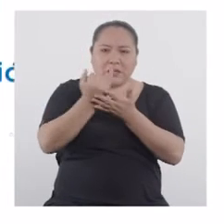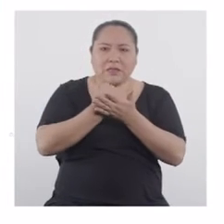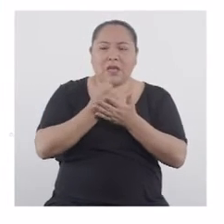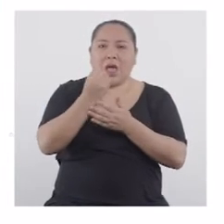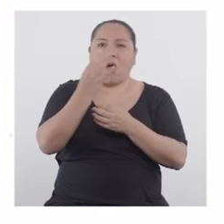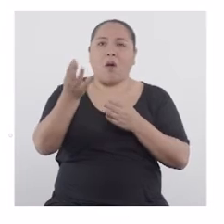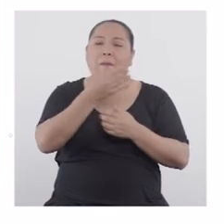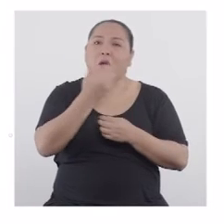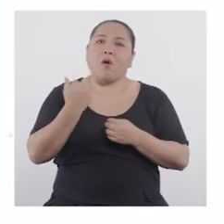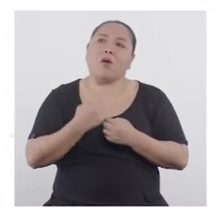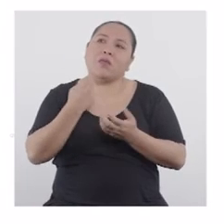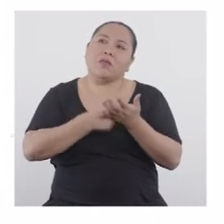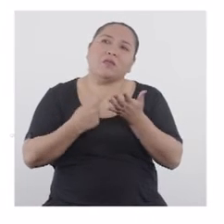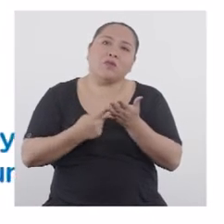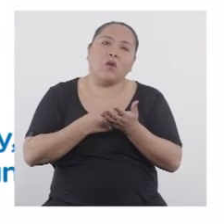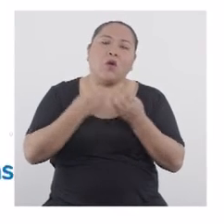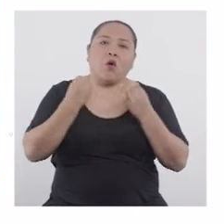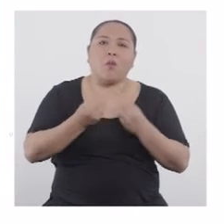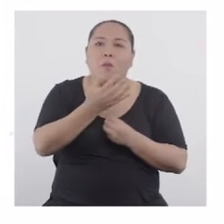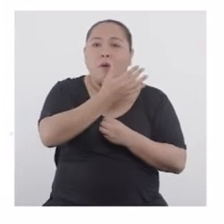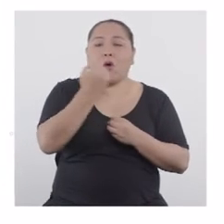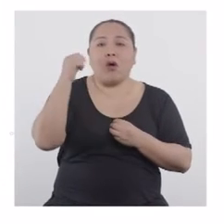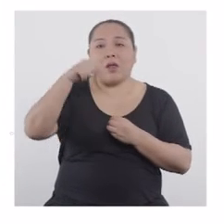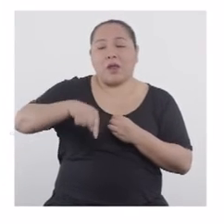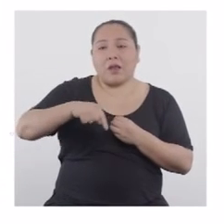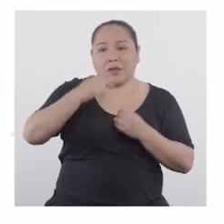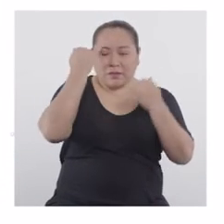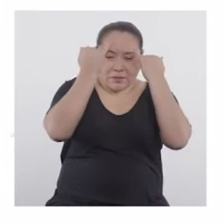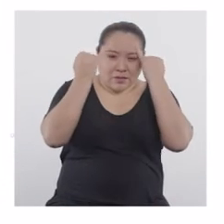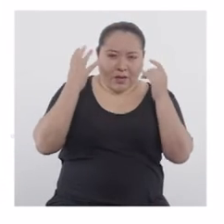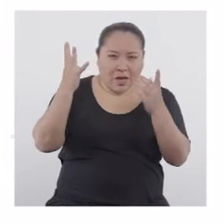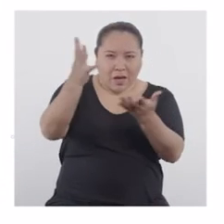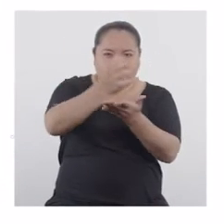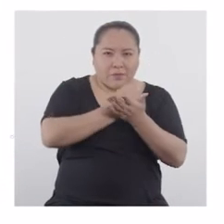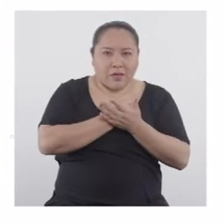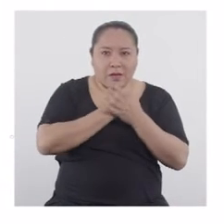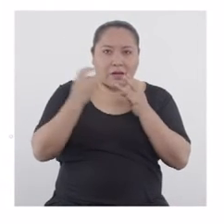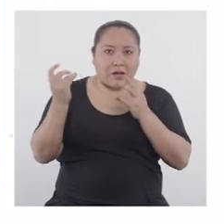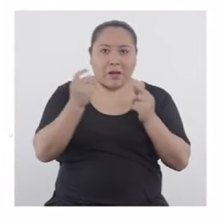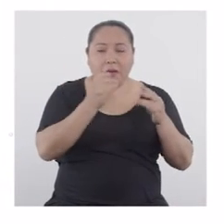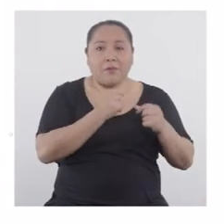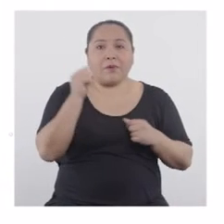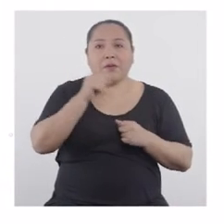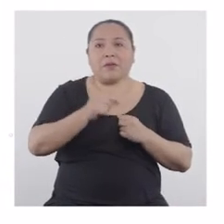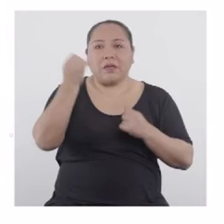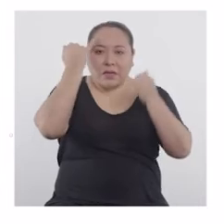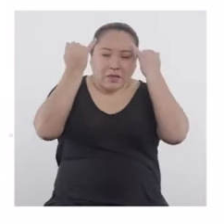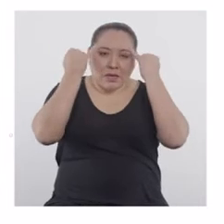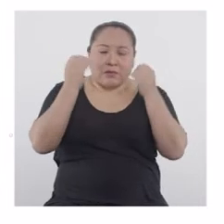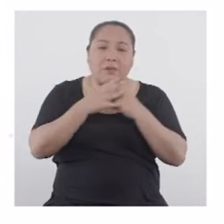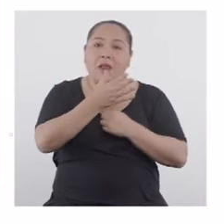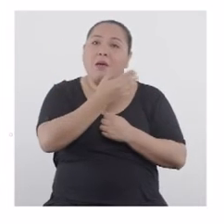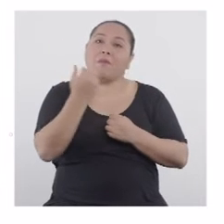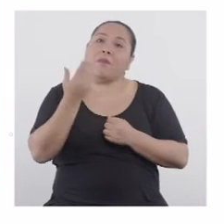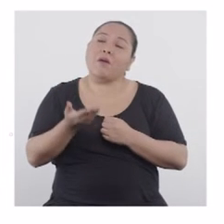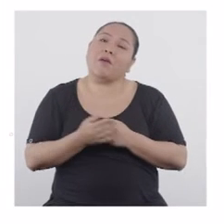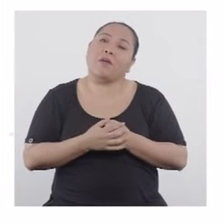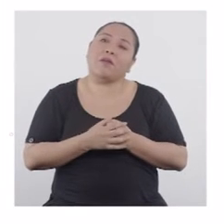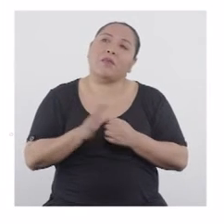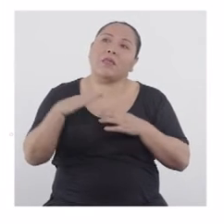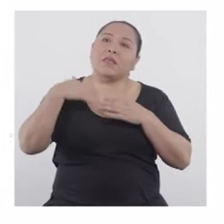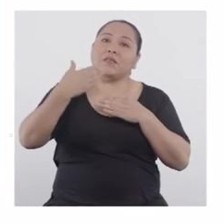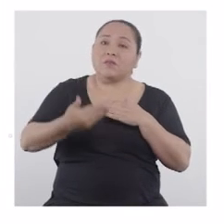posibles mejoras, discutir cómo optimizar el prototipo, captar inmediatamente ideas para hacer las